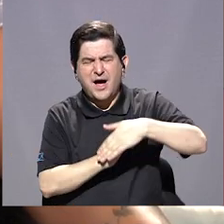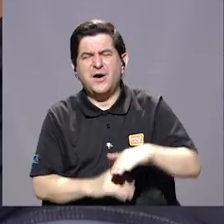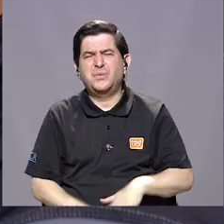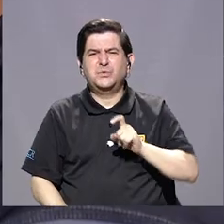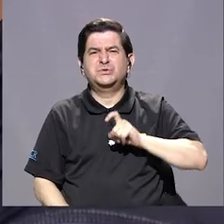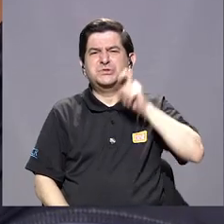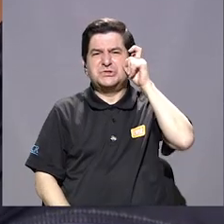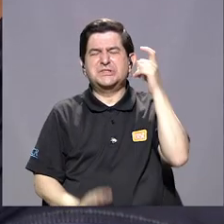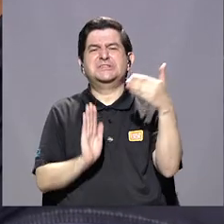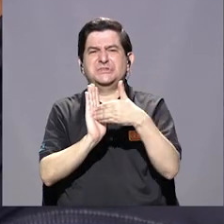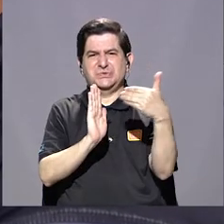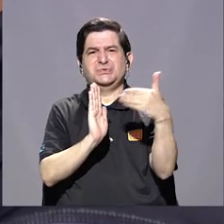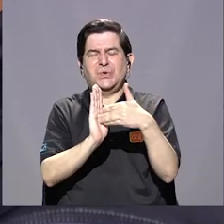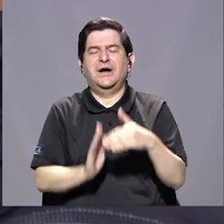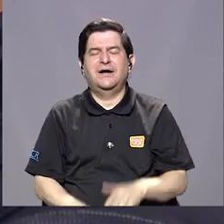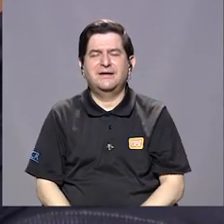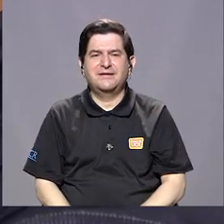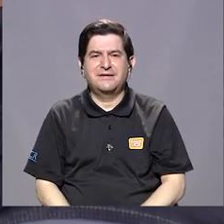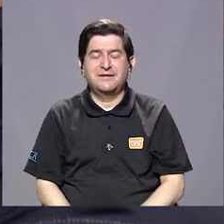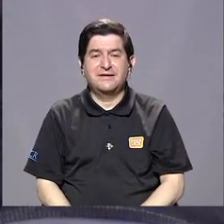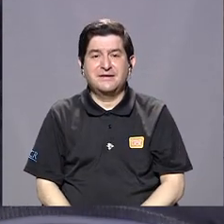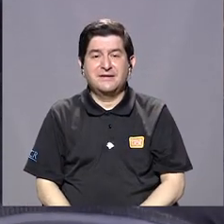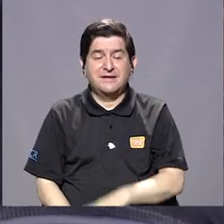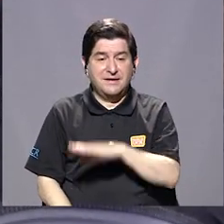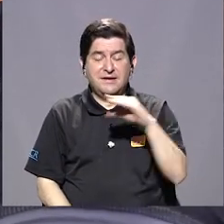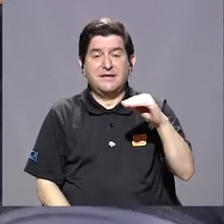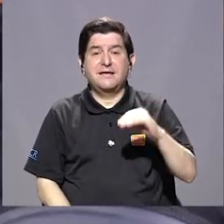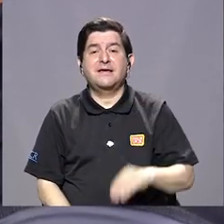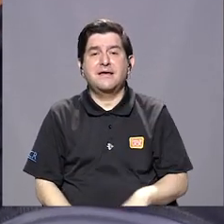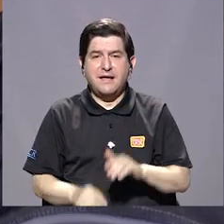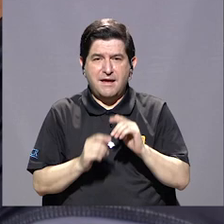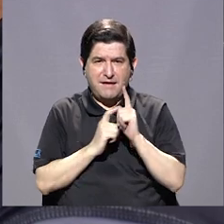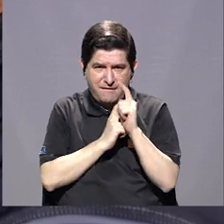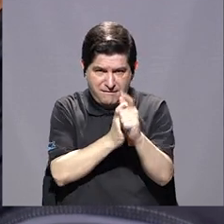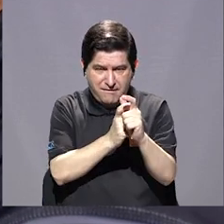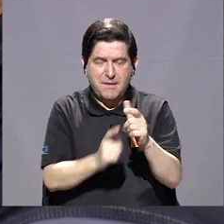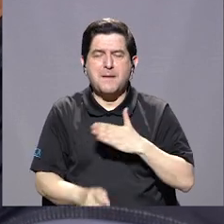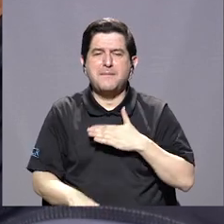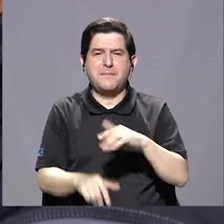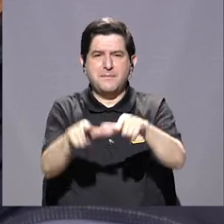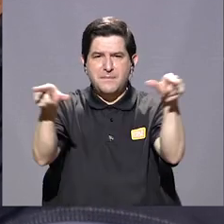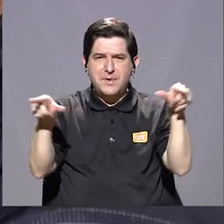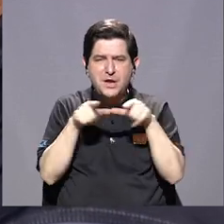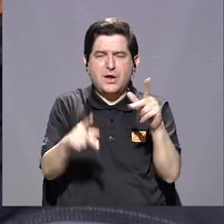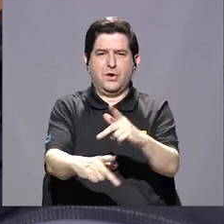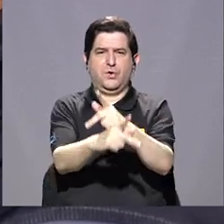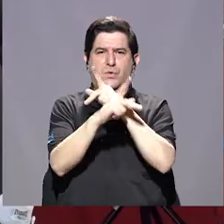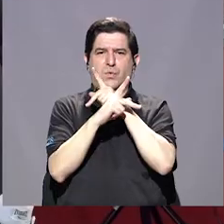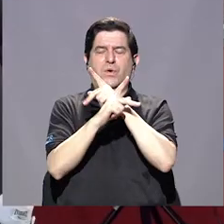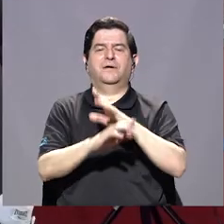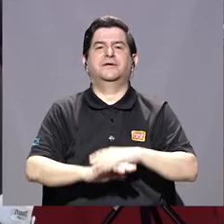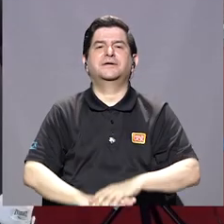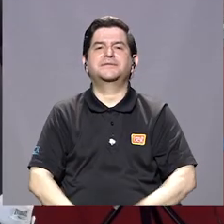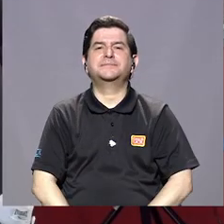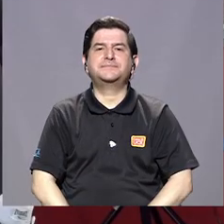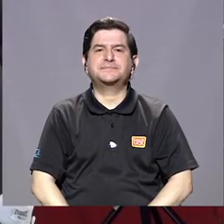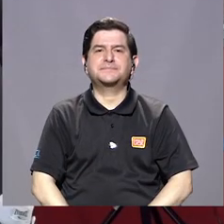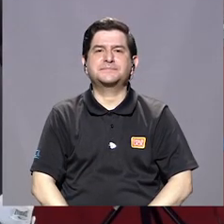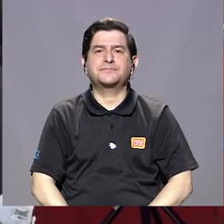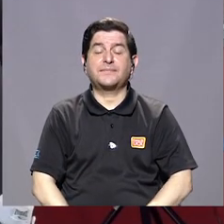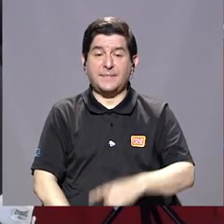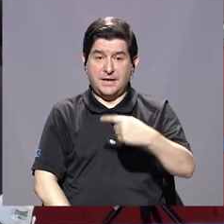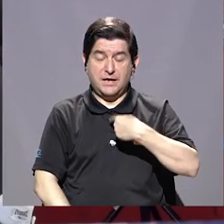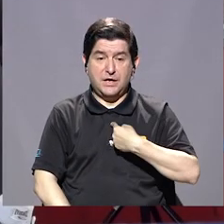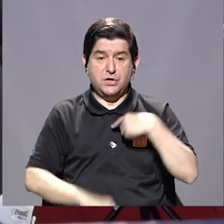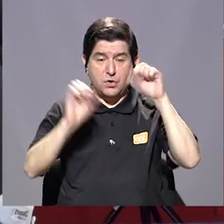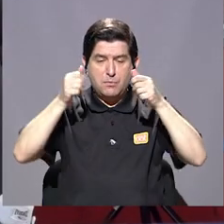sufrí. Y el atletismo se convirtió en mi refugio. Y fue como en lo que yo